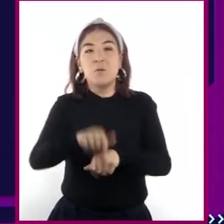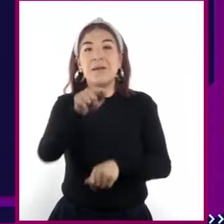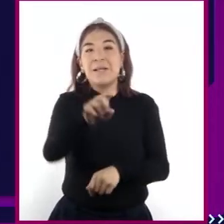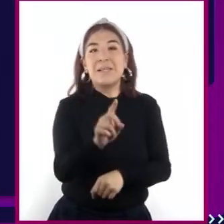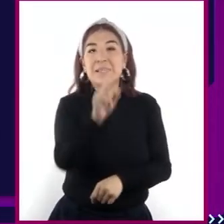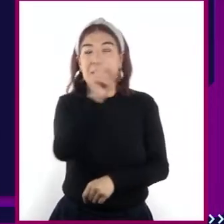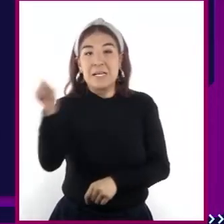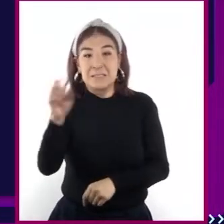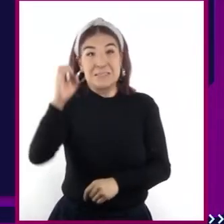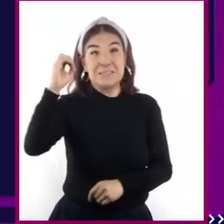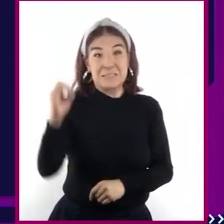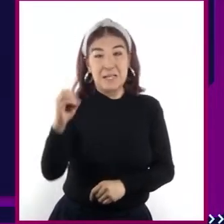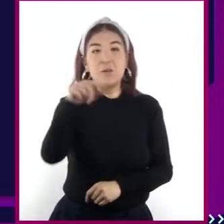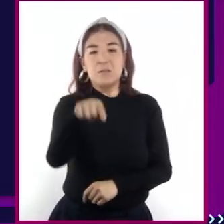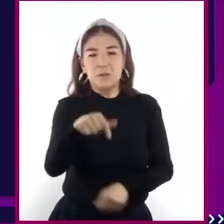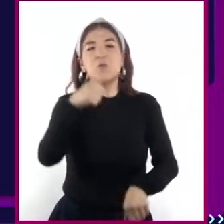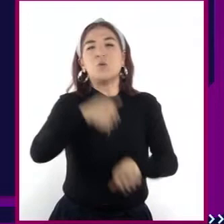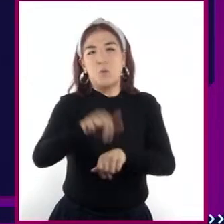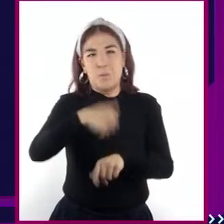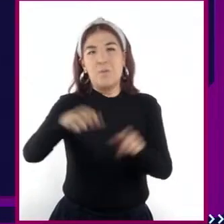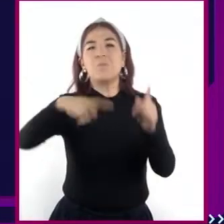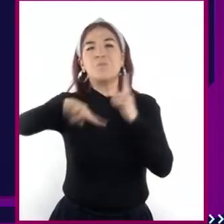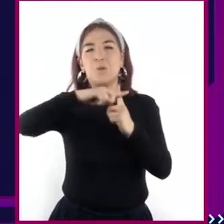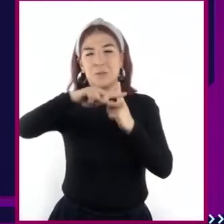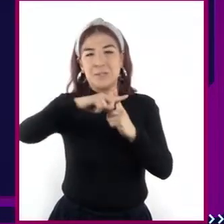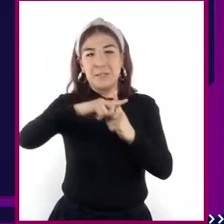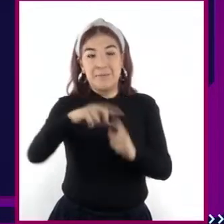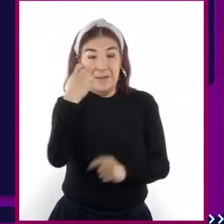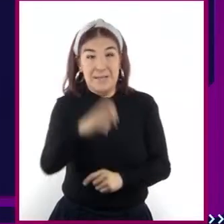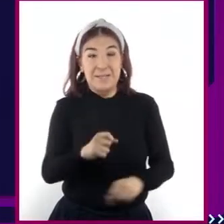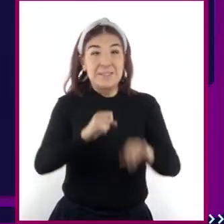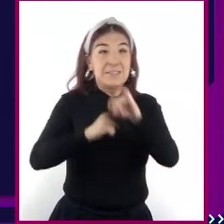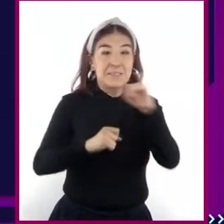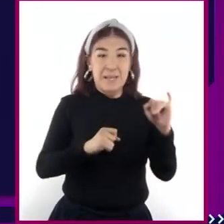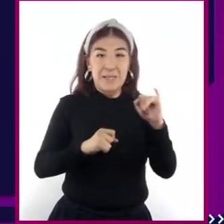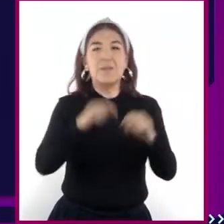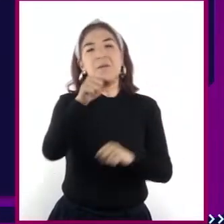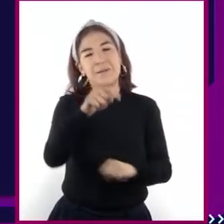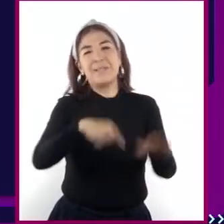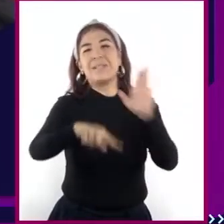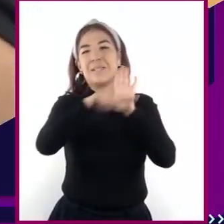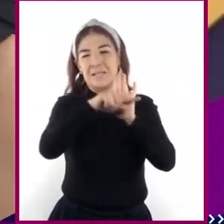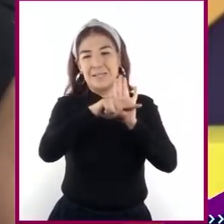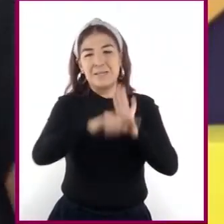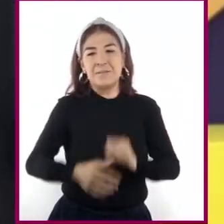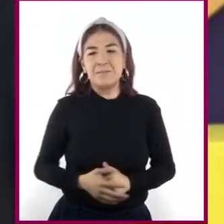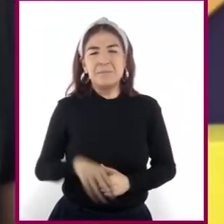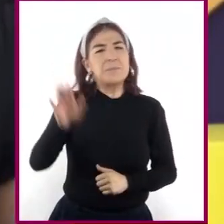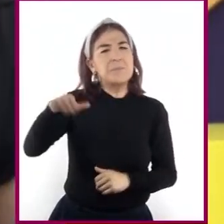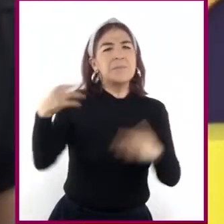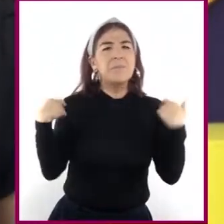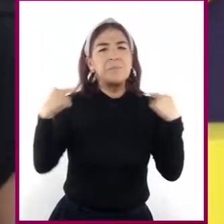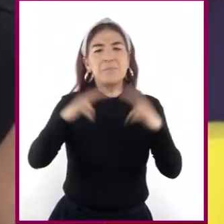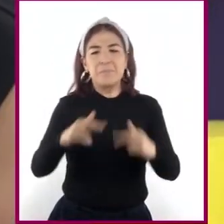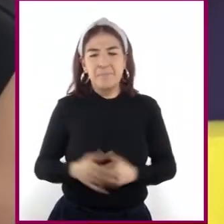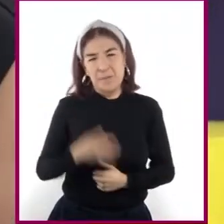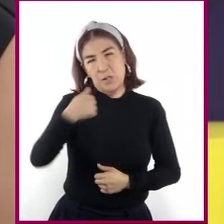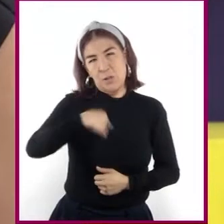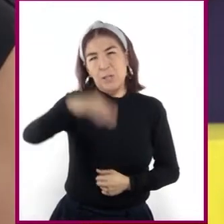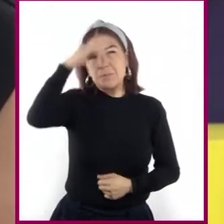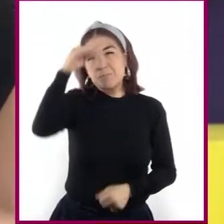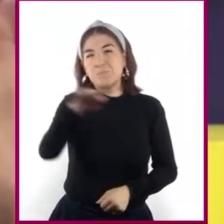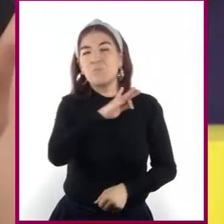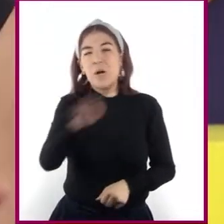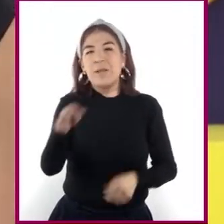derecho del 0 están los números positivos y del lado izquierdo los negativos. Maestro, se me ocurre que